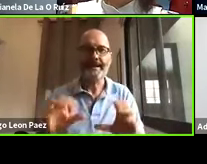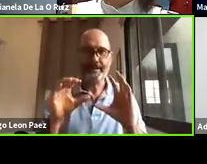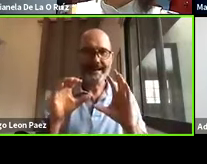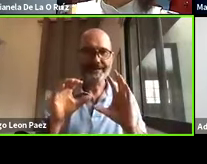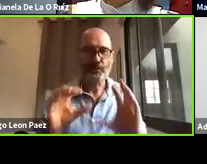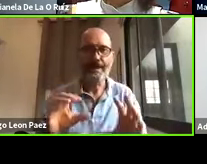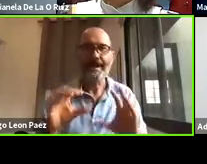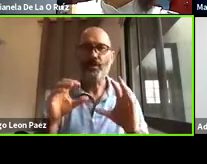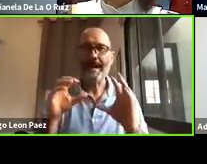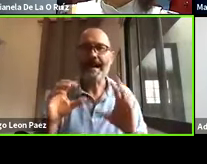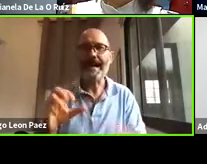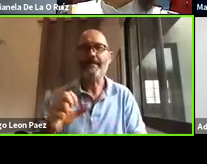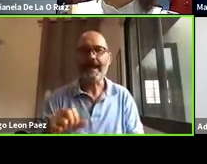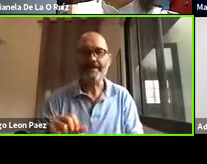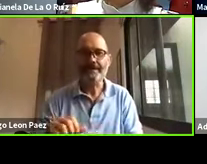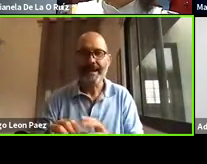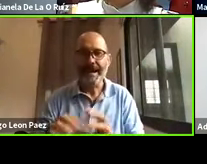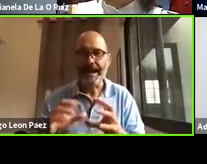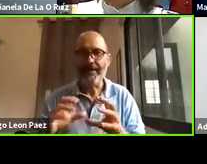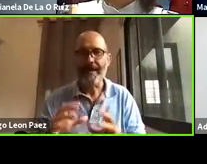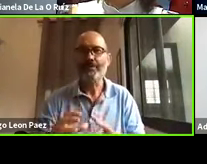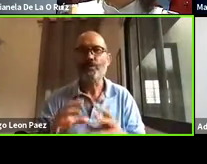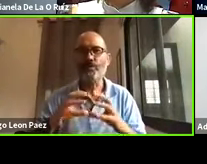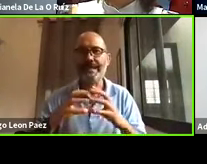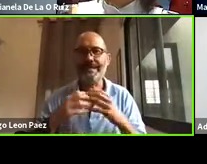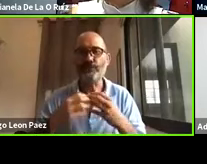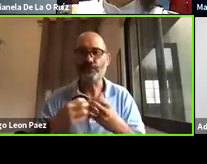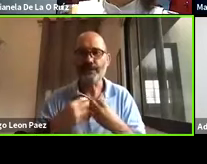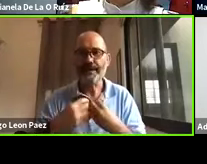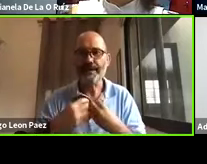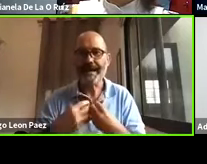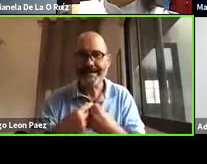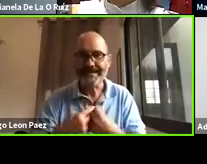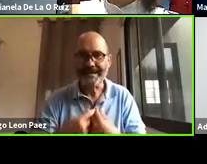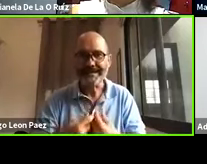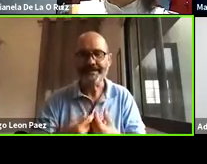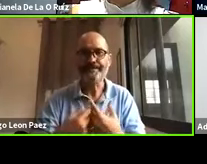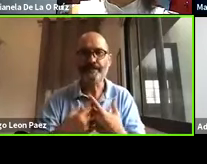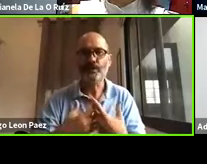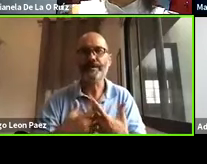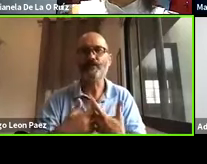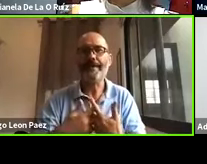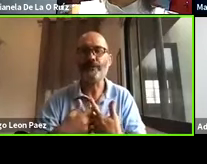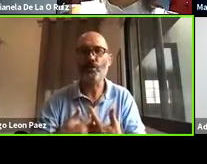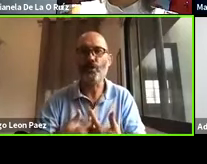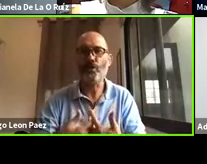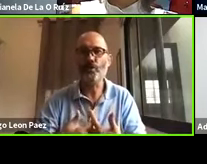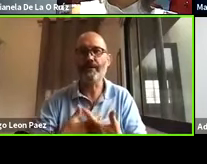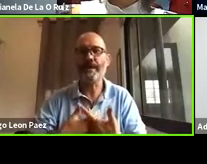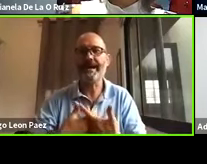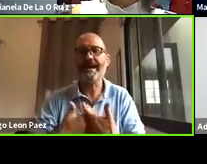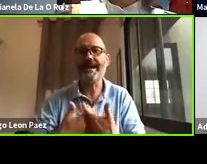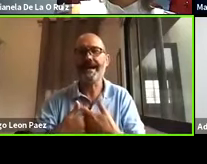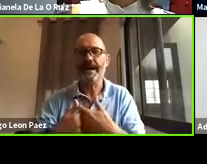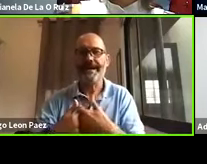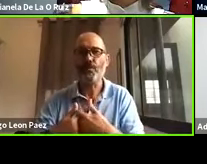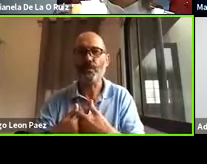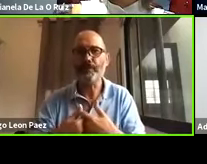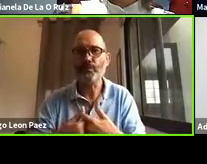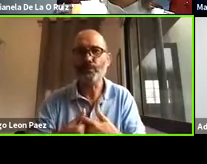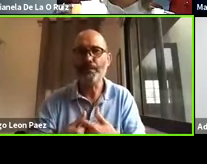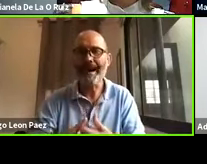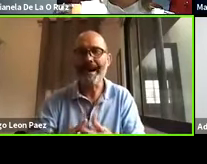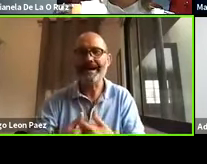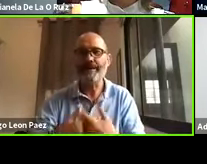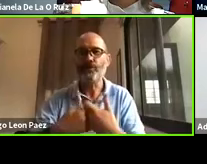verdad sola con la cámara hablando de sus carencias no de su abandono que fue que en un